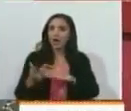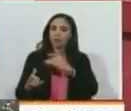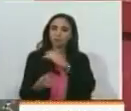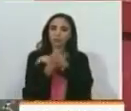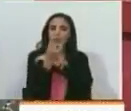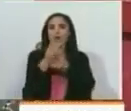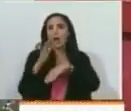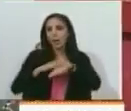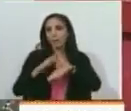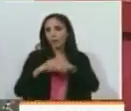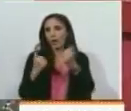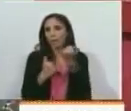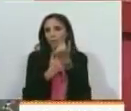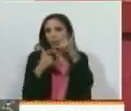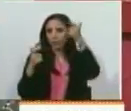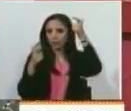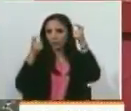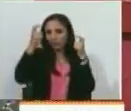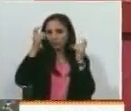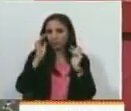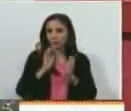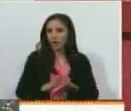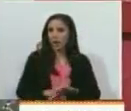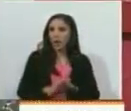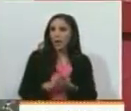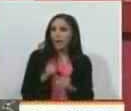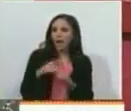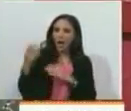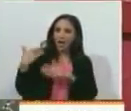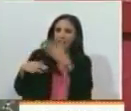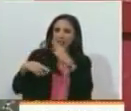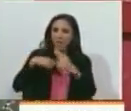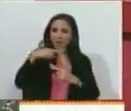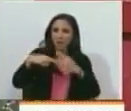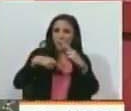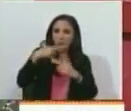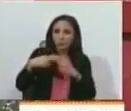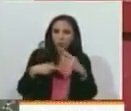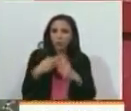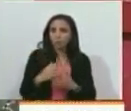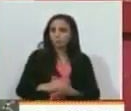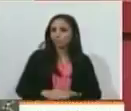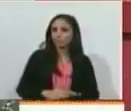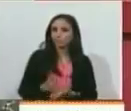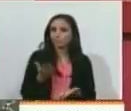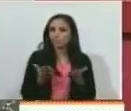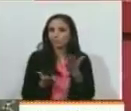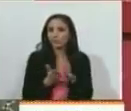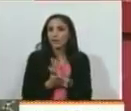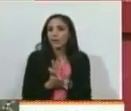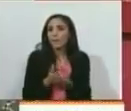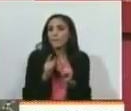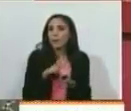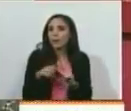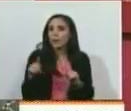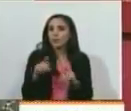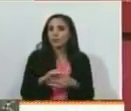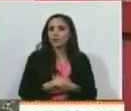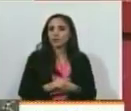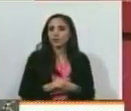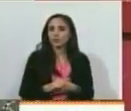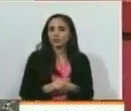chavismo. Cuando el chavismo dijo, no, este no es de nosotros, lo agarró Carmen Meléndez y le echó una revolcada por el tamaño del